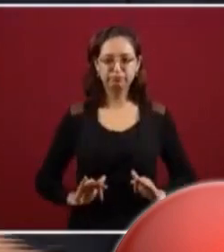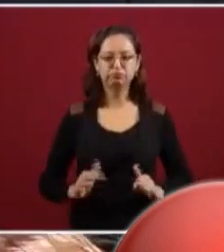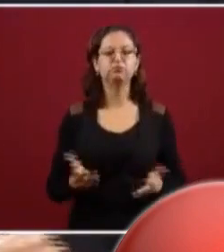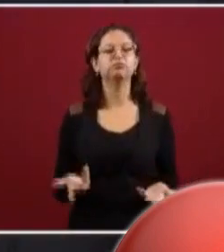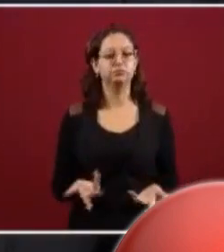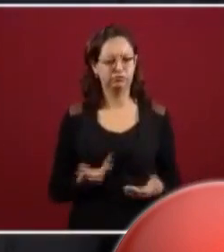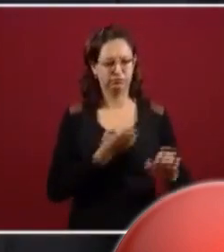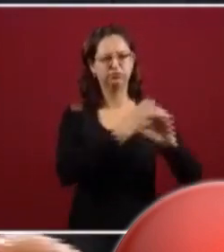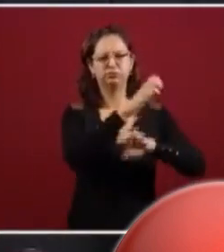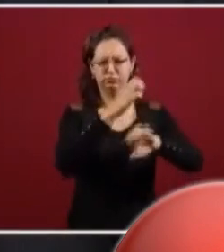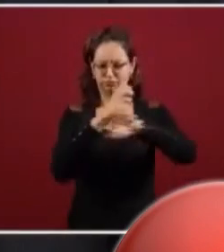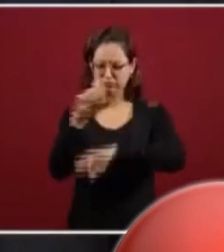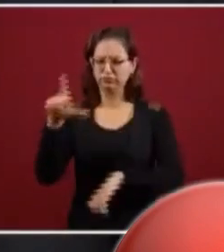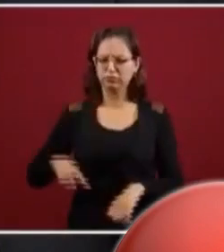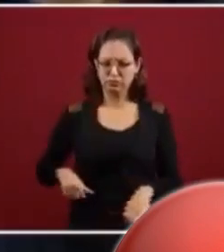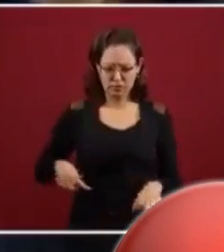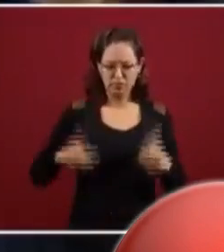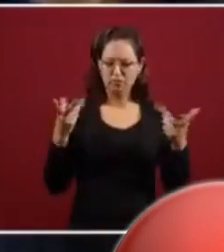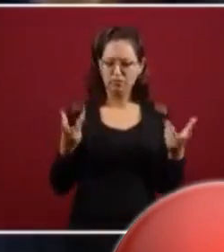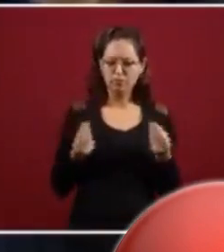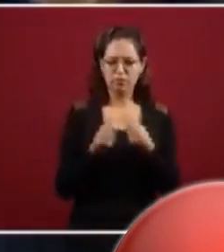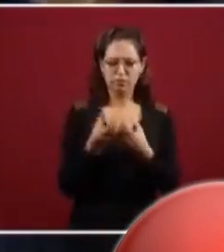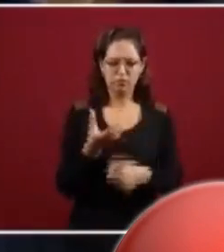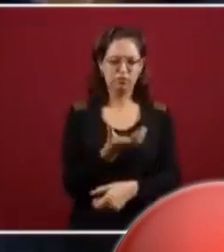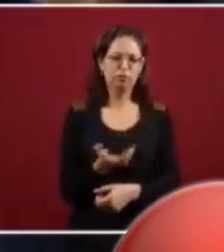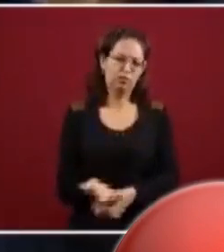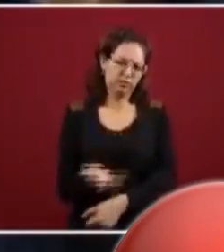cooperación de los gobiernos locales. Pero,